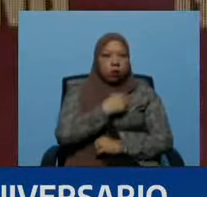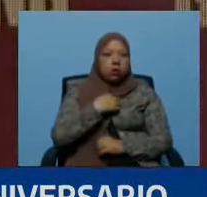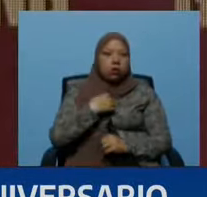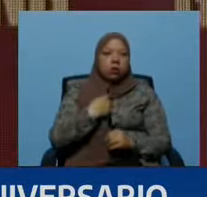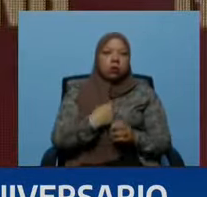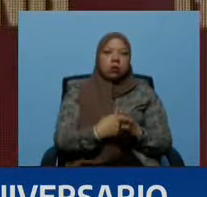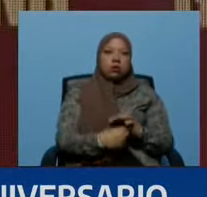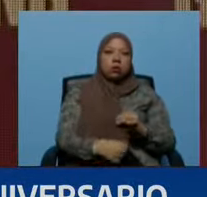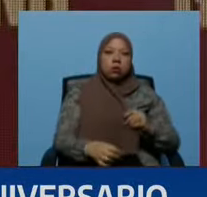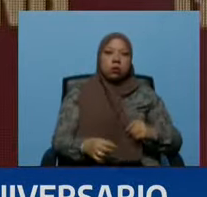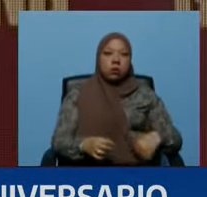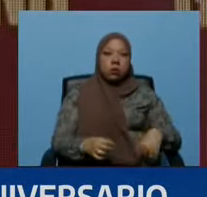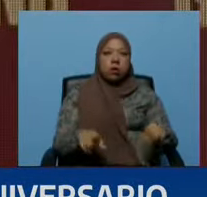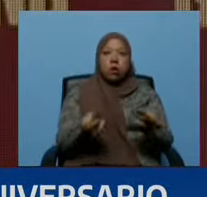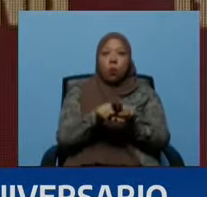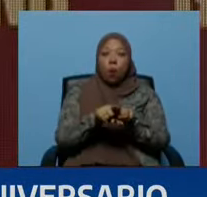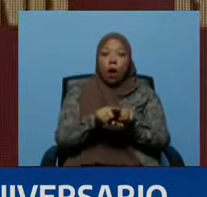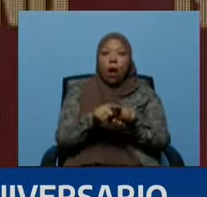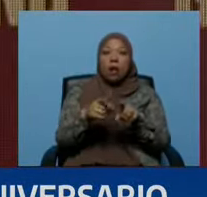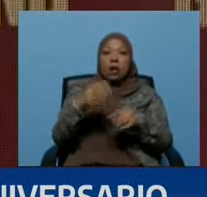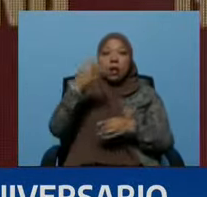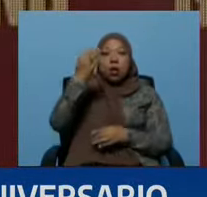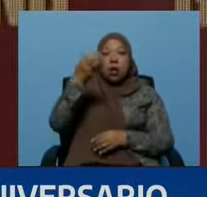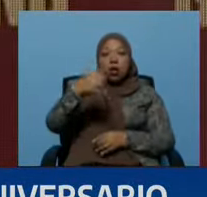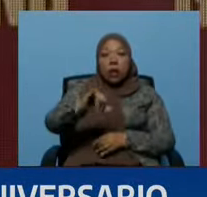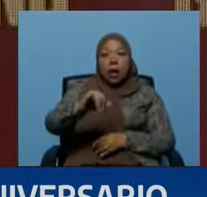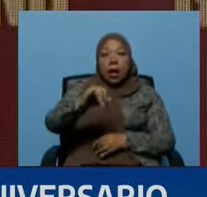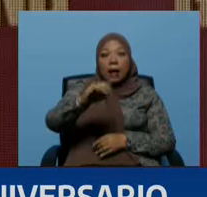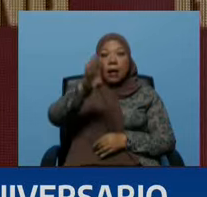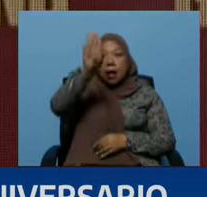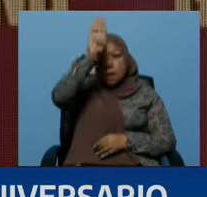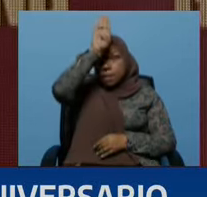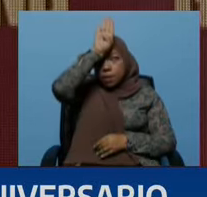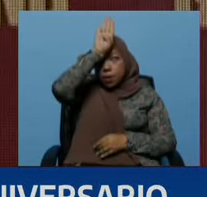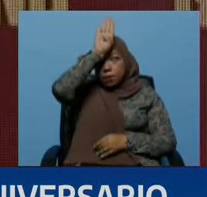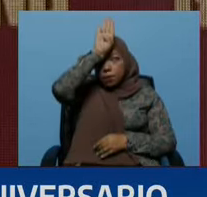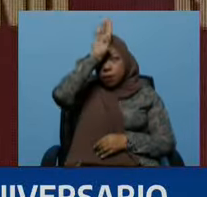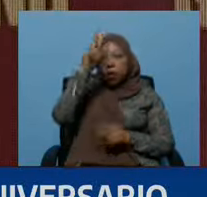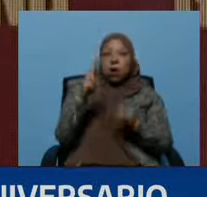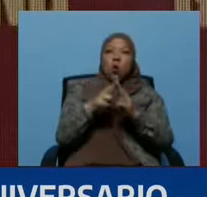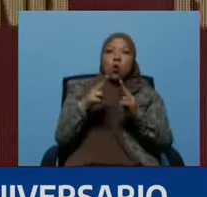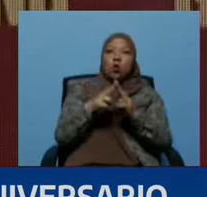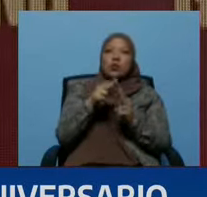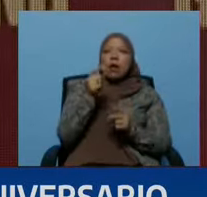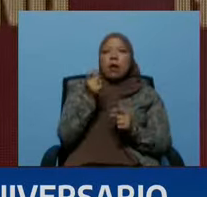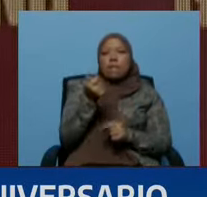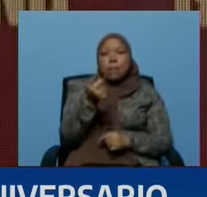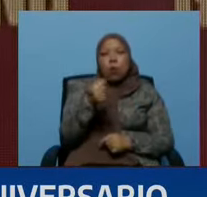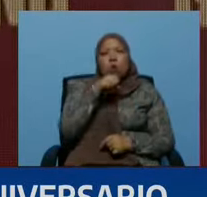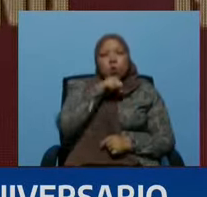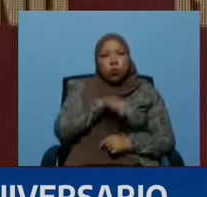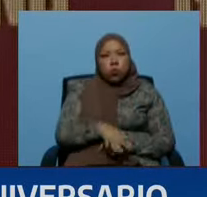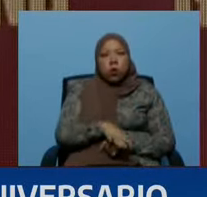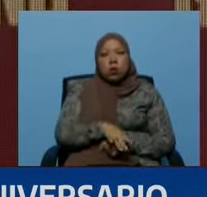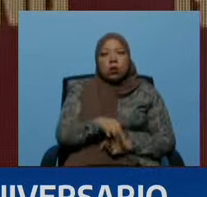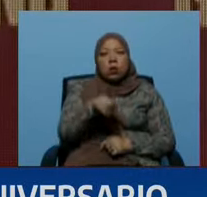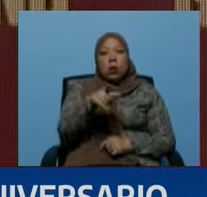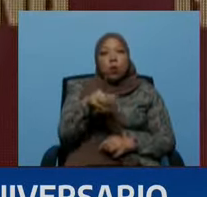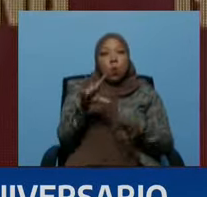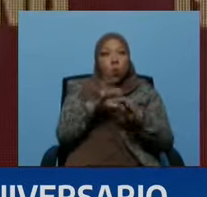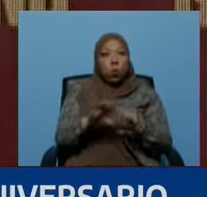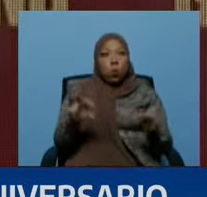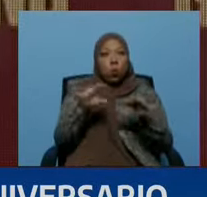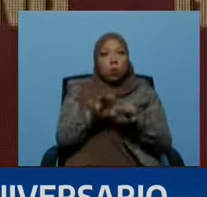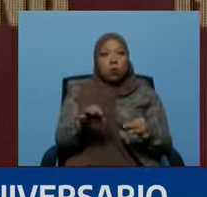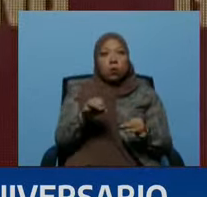que llegaban hasta el Vaticano en la época. Poco conocida esta historia. Lo cierto es que es una lucha de carácter espiritual